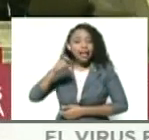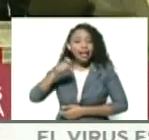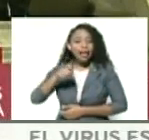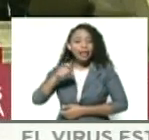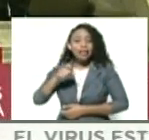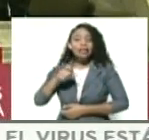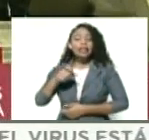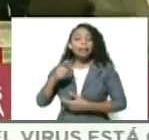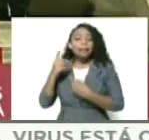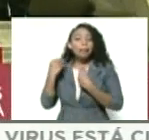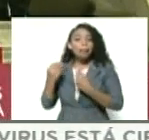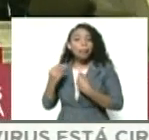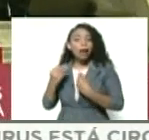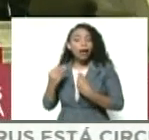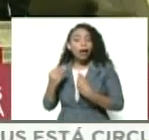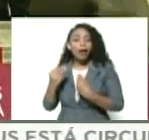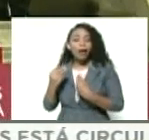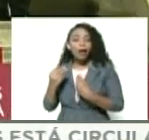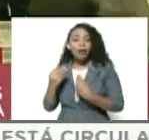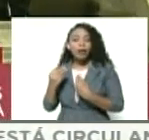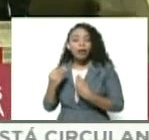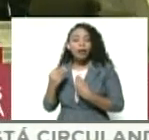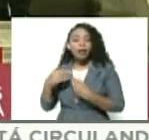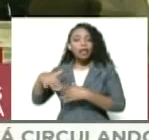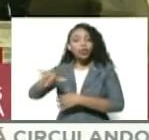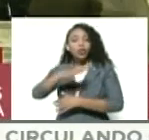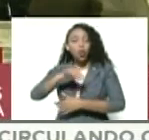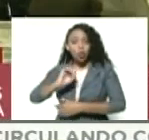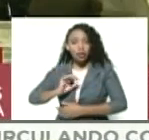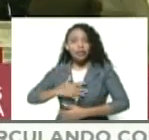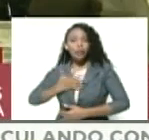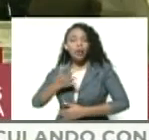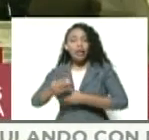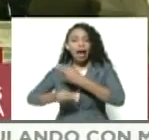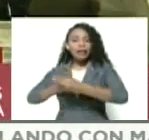sea requerido, y en todo lo que sea posible.